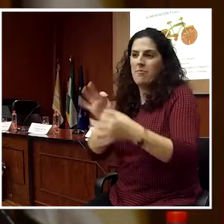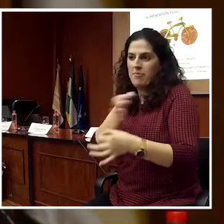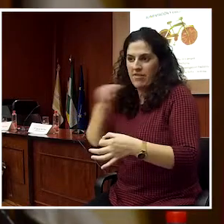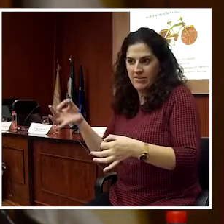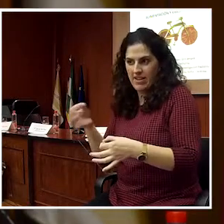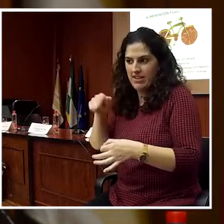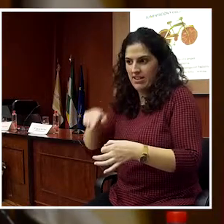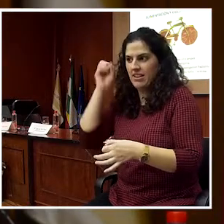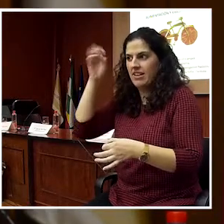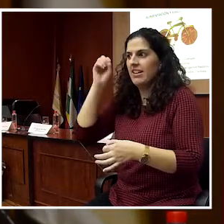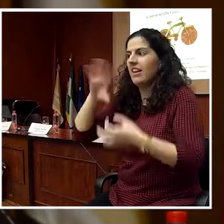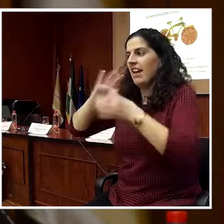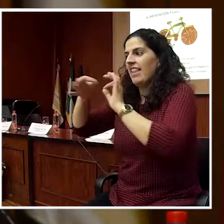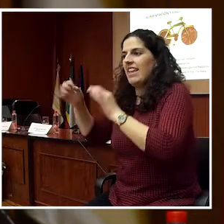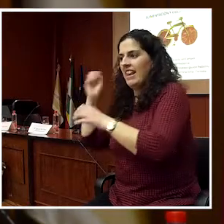estas charlas encadenadas.